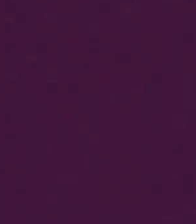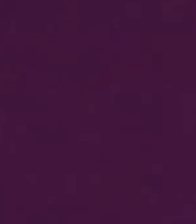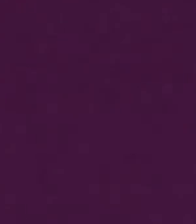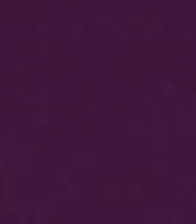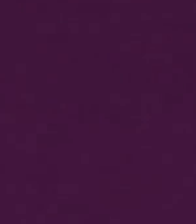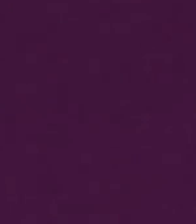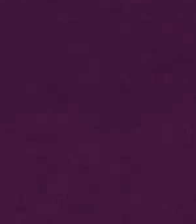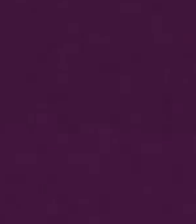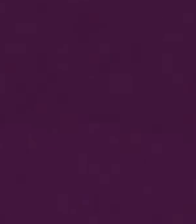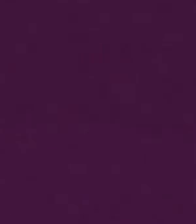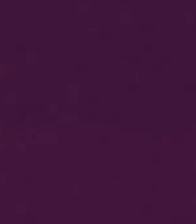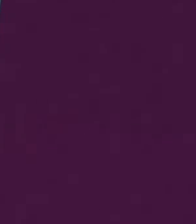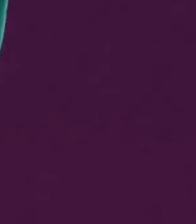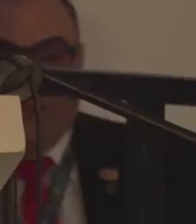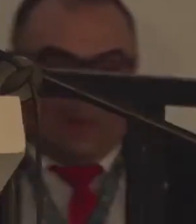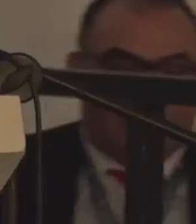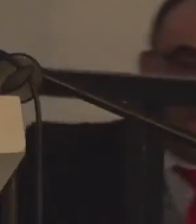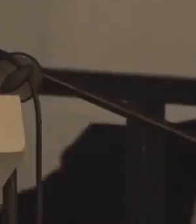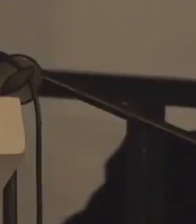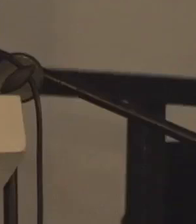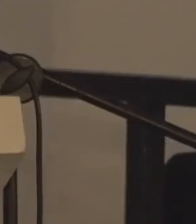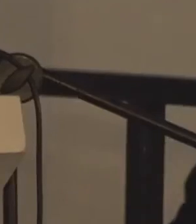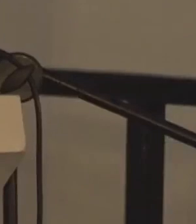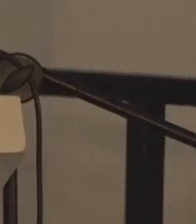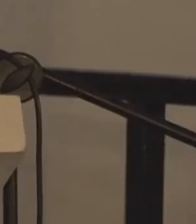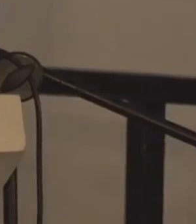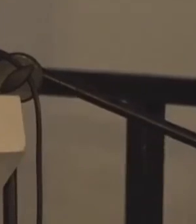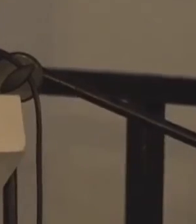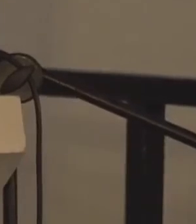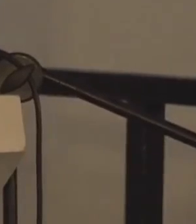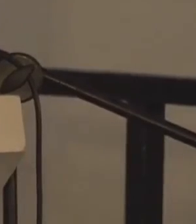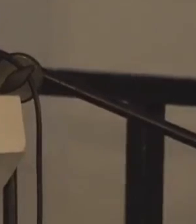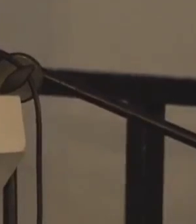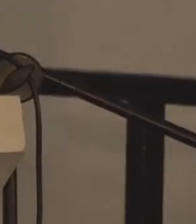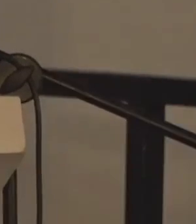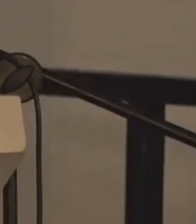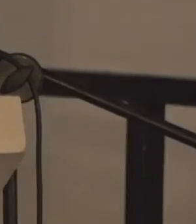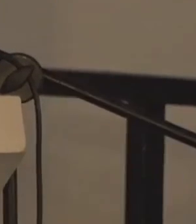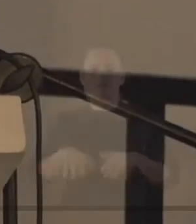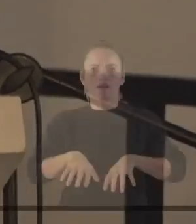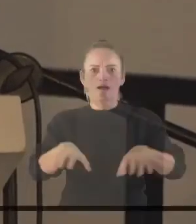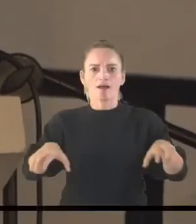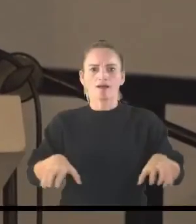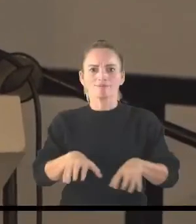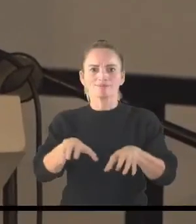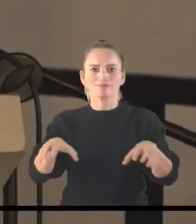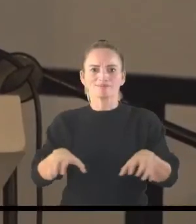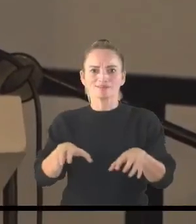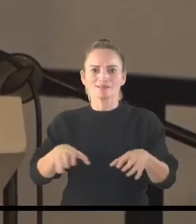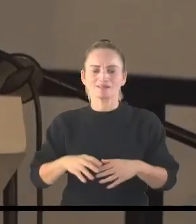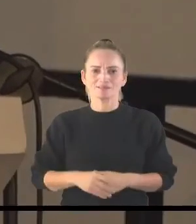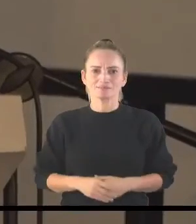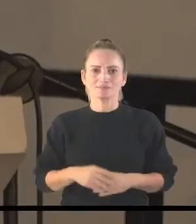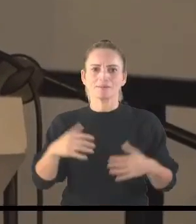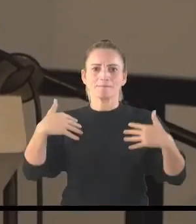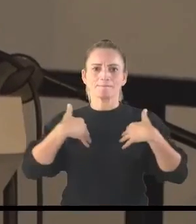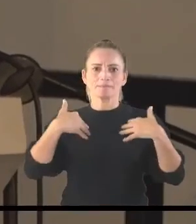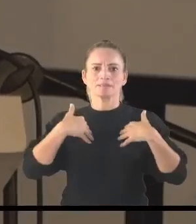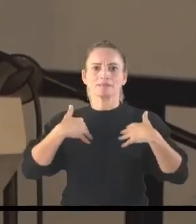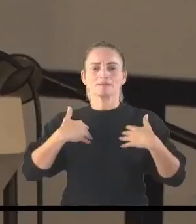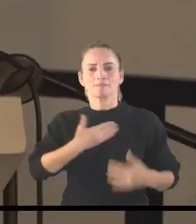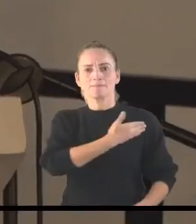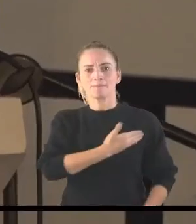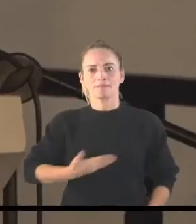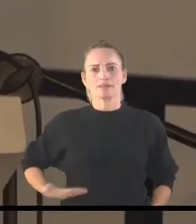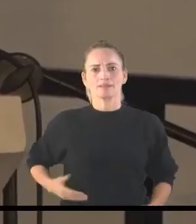Historias de resistencia que nos dan un ejemplo de vida. Vamos a dar por terminado este evento de conmemoración del Día de las Víctimas. Vicepresidenta,